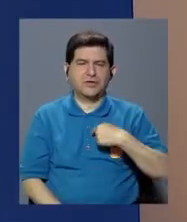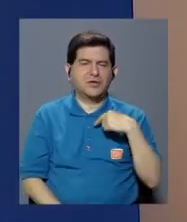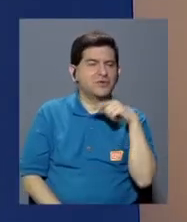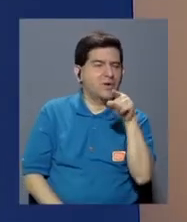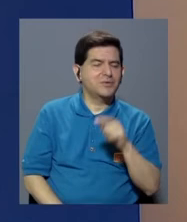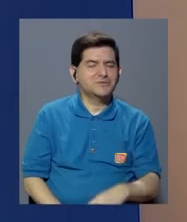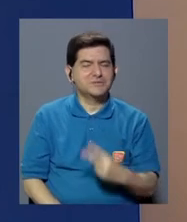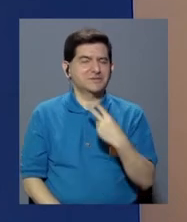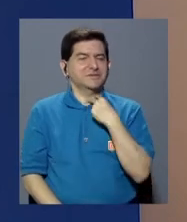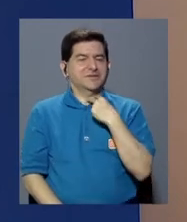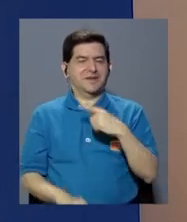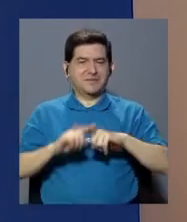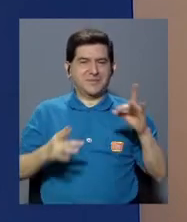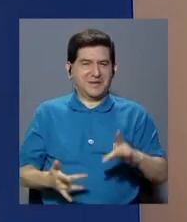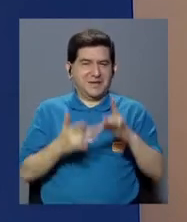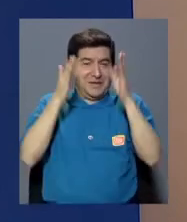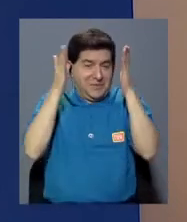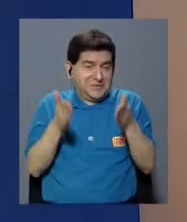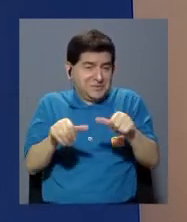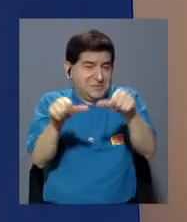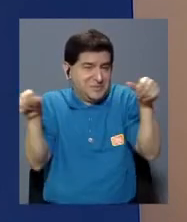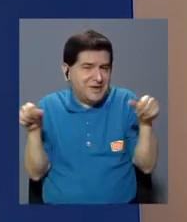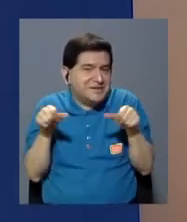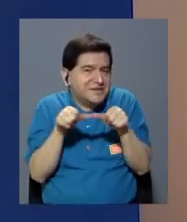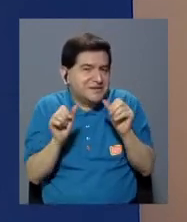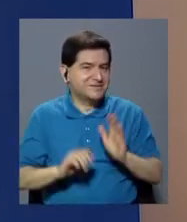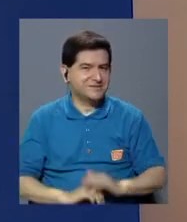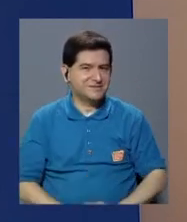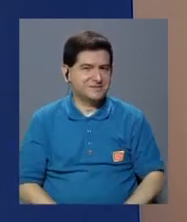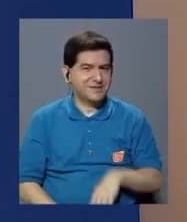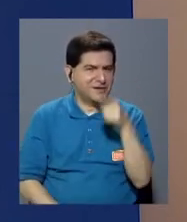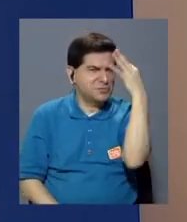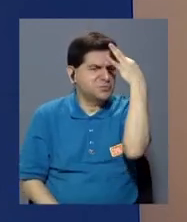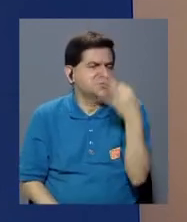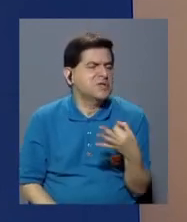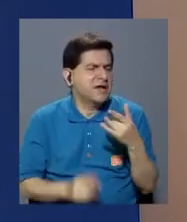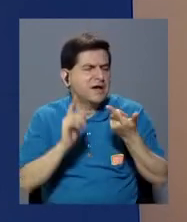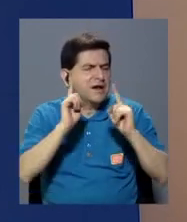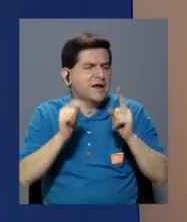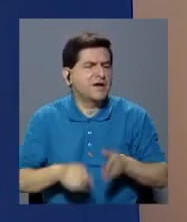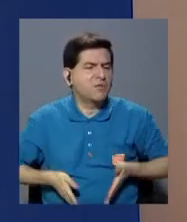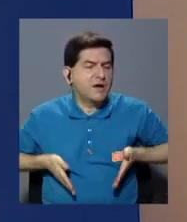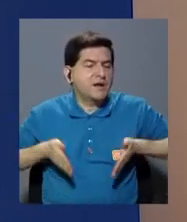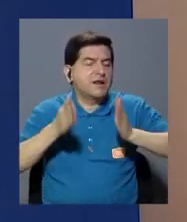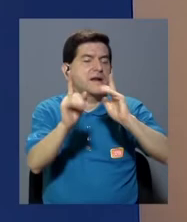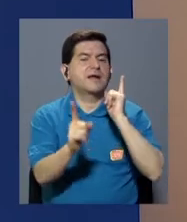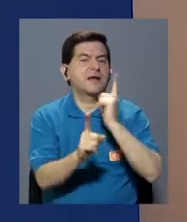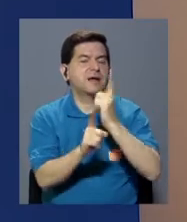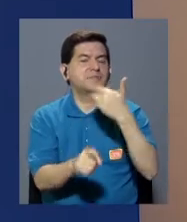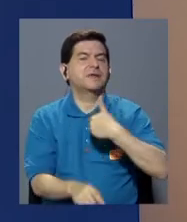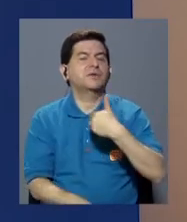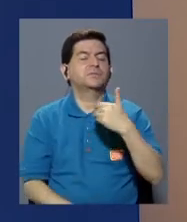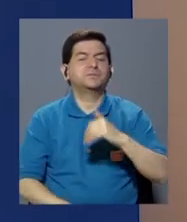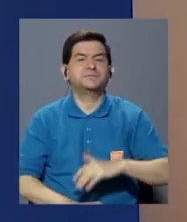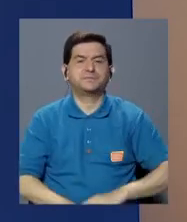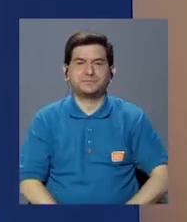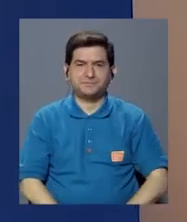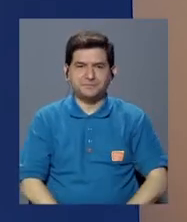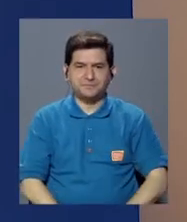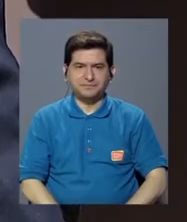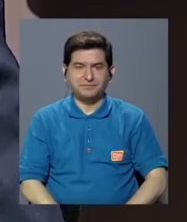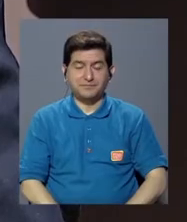Y lo voy a embarcar, pero como experto en esa área, ¿usted cuál cree que podría ser la hoja de ruta que podríamos